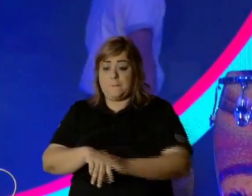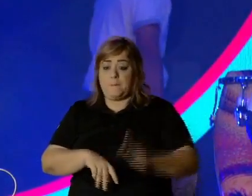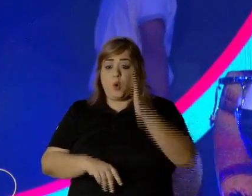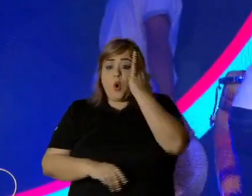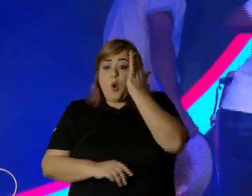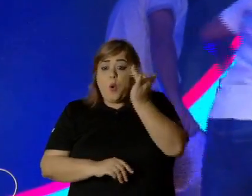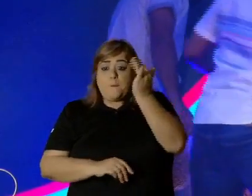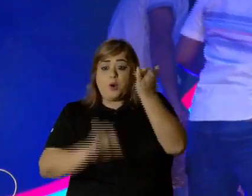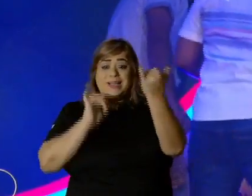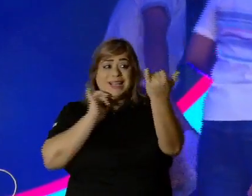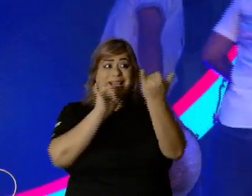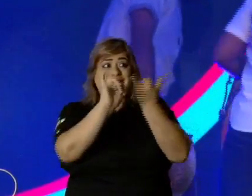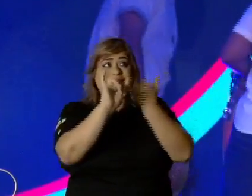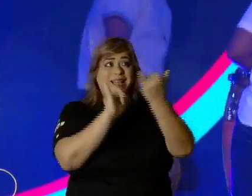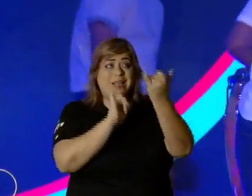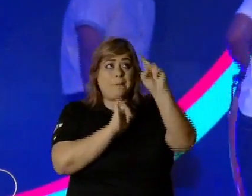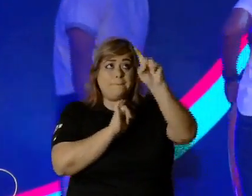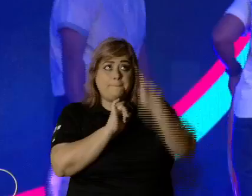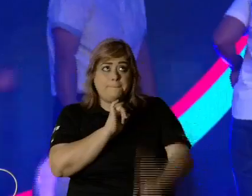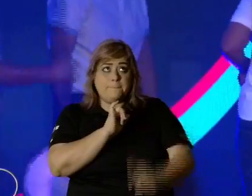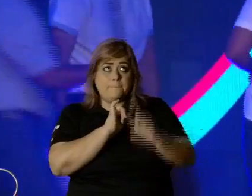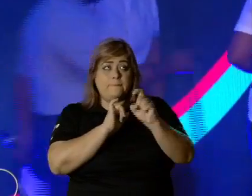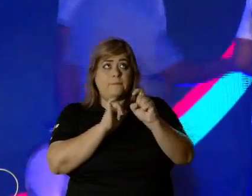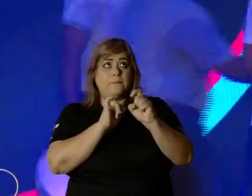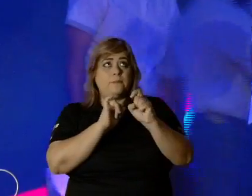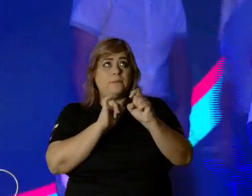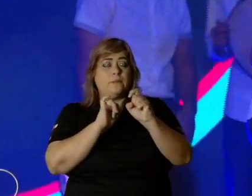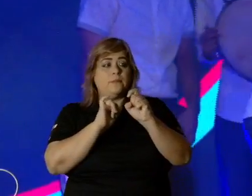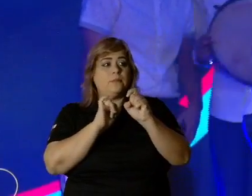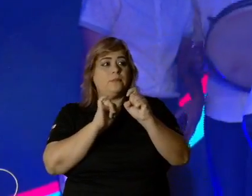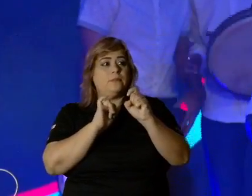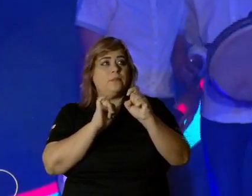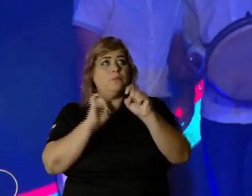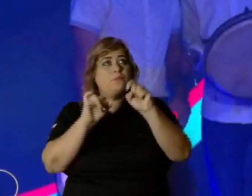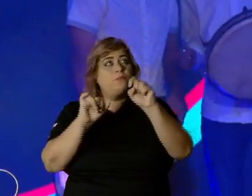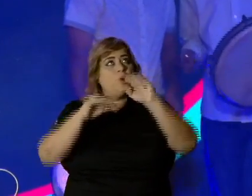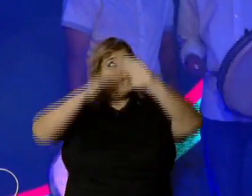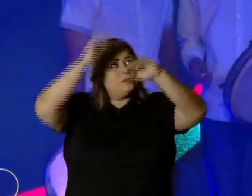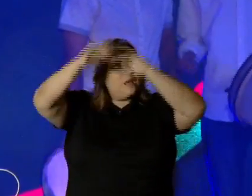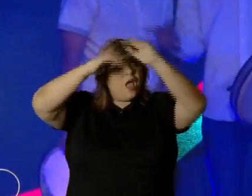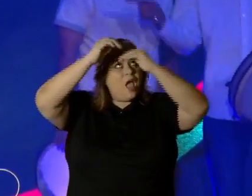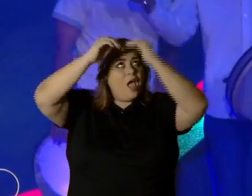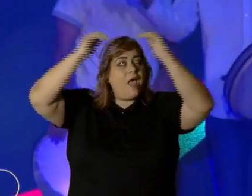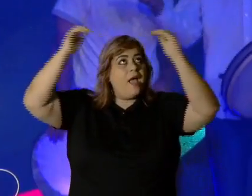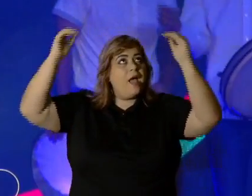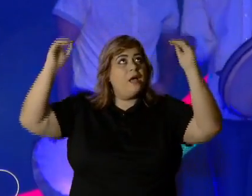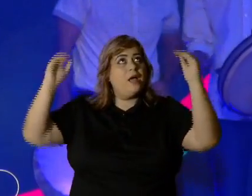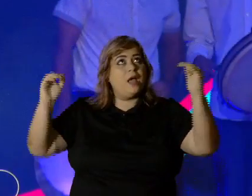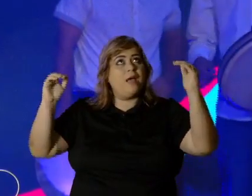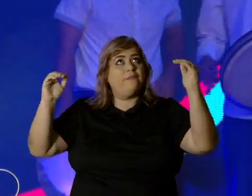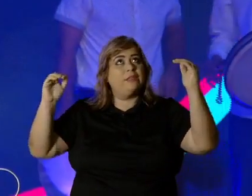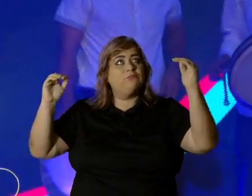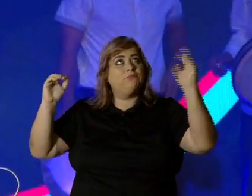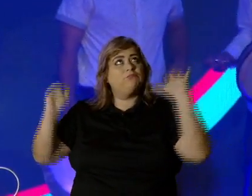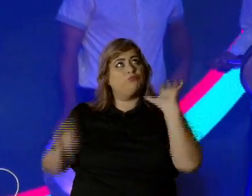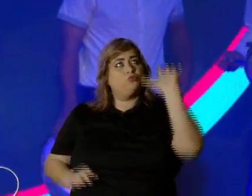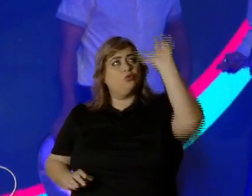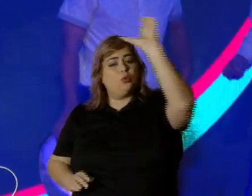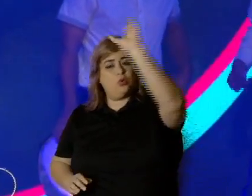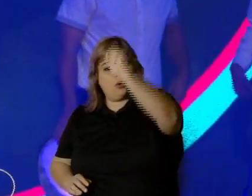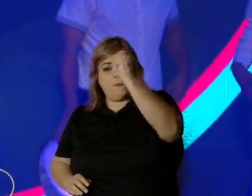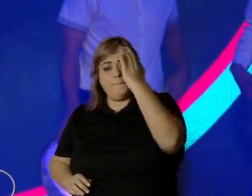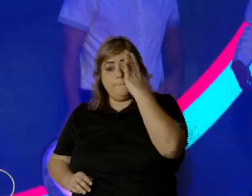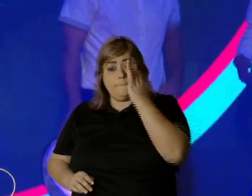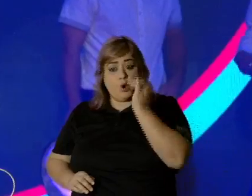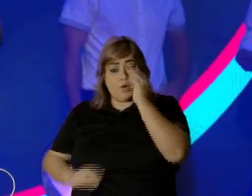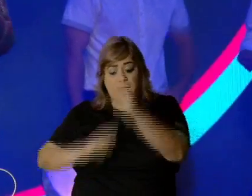eternidad. Hay un cielo que ganar, hay almas que salvar para que se vayan con el Señor. Porque el mundo pasa